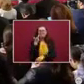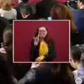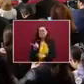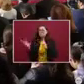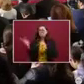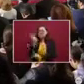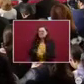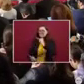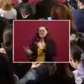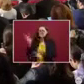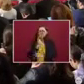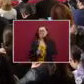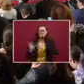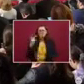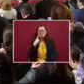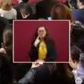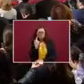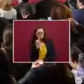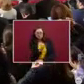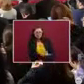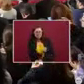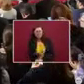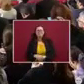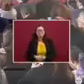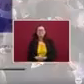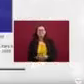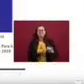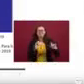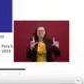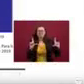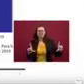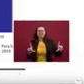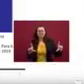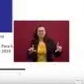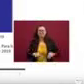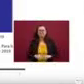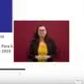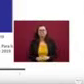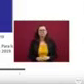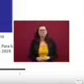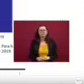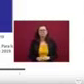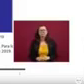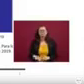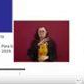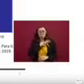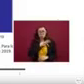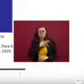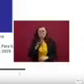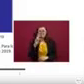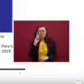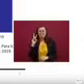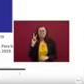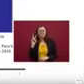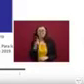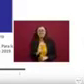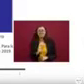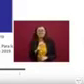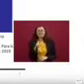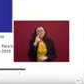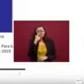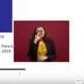de Relaciones Exteriores, no nada más para ver cuestiones políticas del país, sino fue a hilvanar precisamente todos estos acuerdos